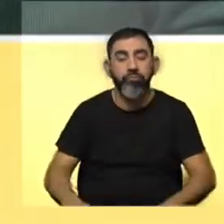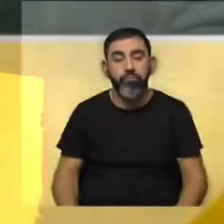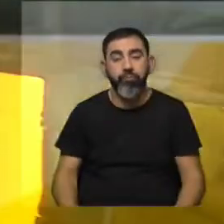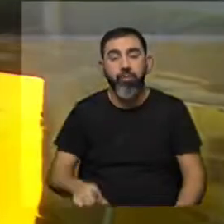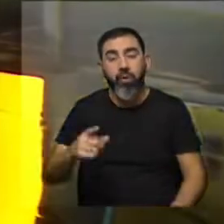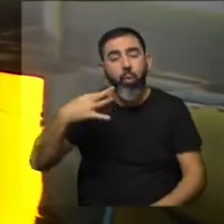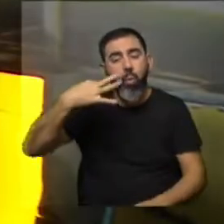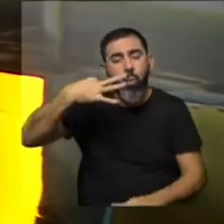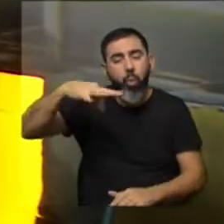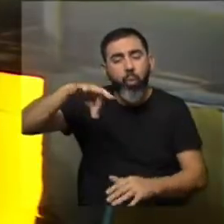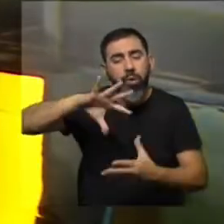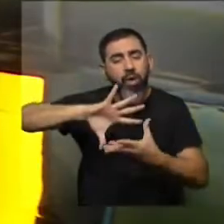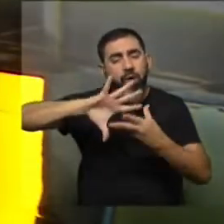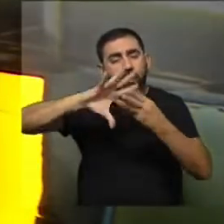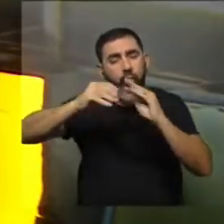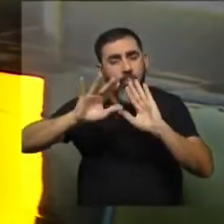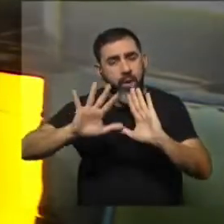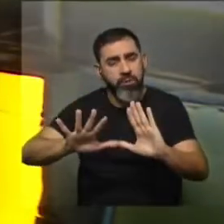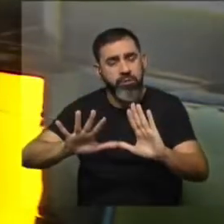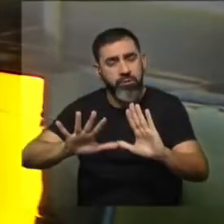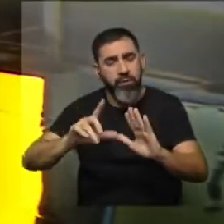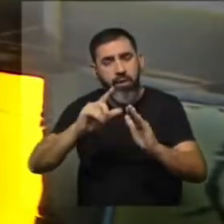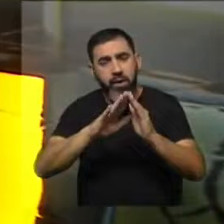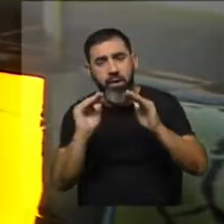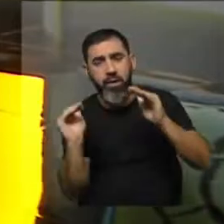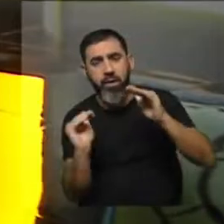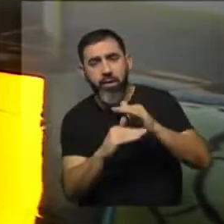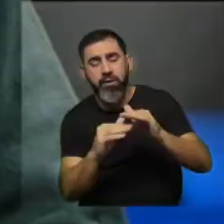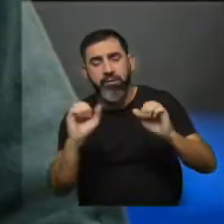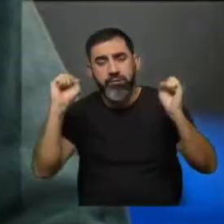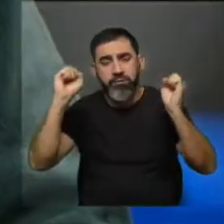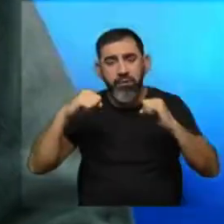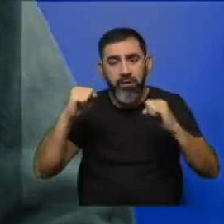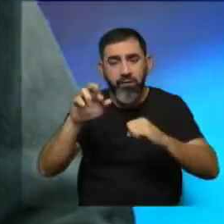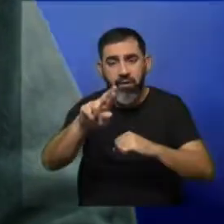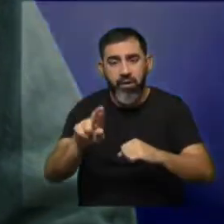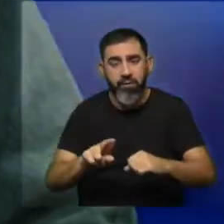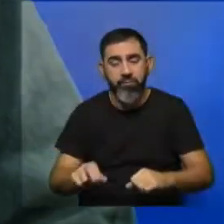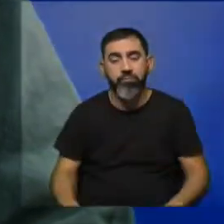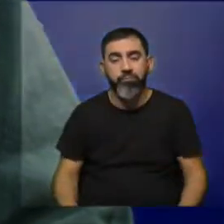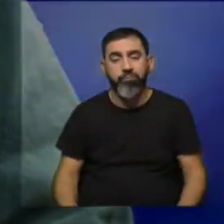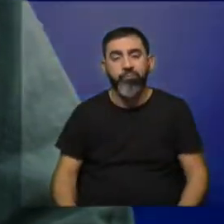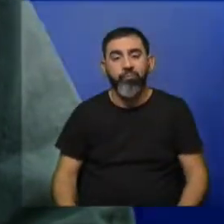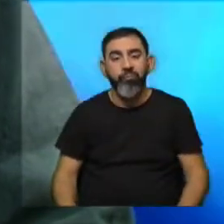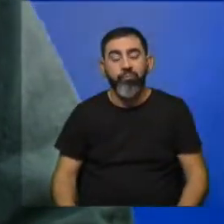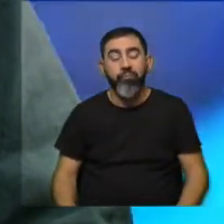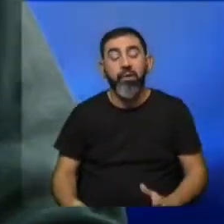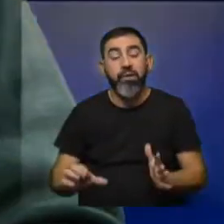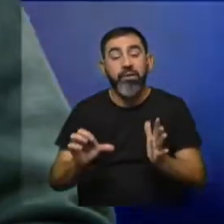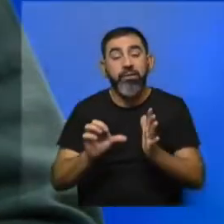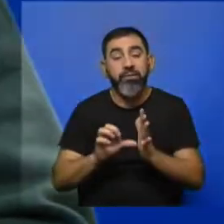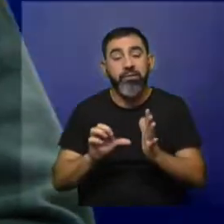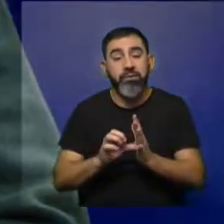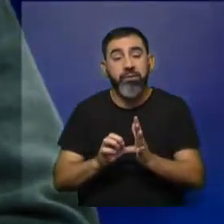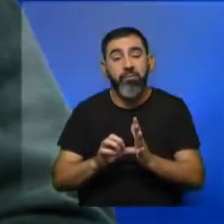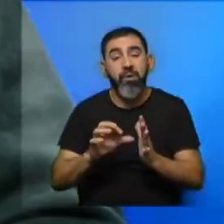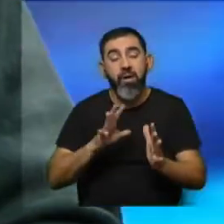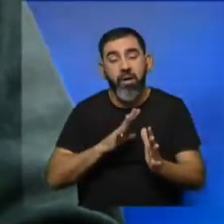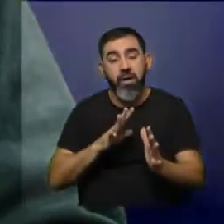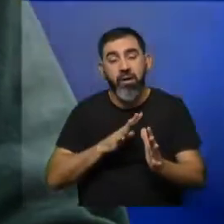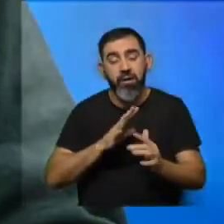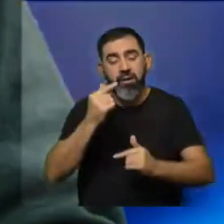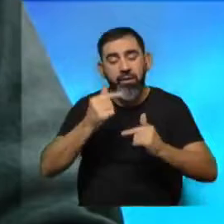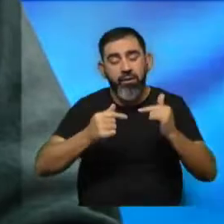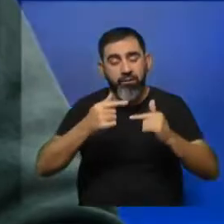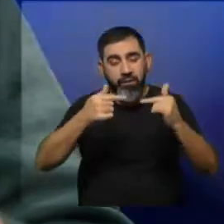única manera que hay arriba de la mesa de aumentar las reservas del Santa Lucía? Bueno, lo que pasa es que un sistema de abastecimiento tiene muchas